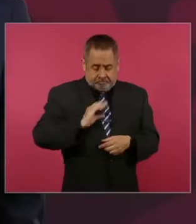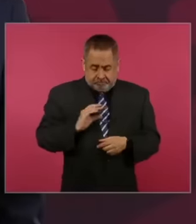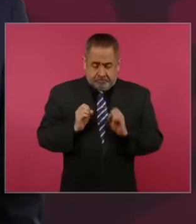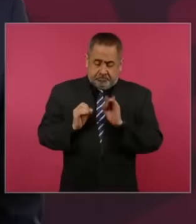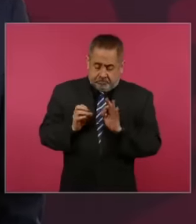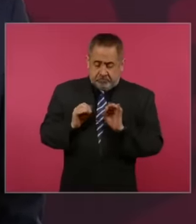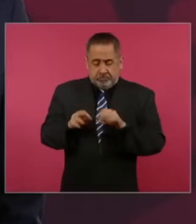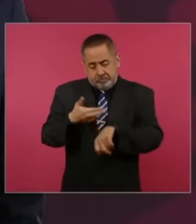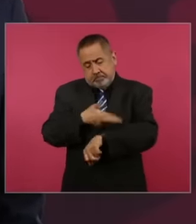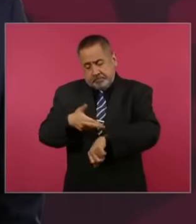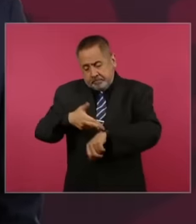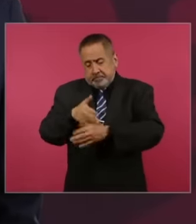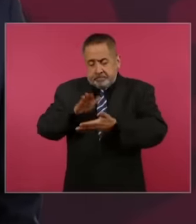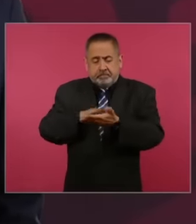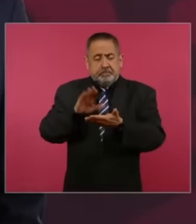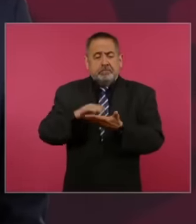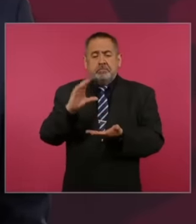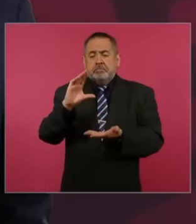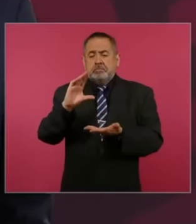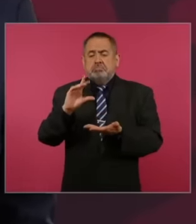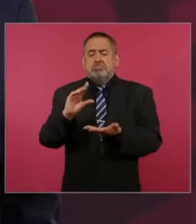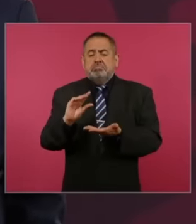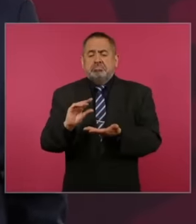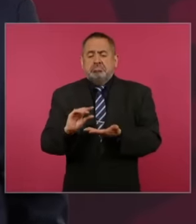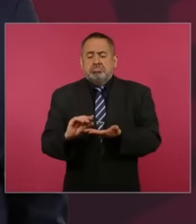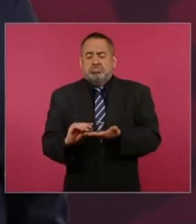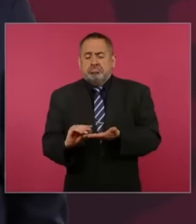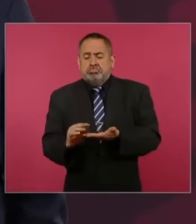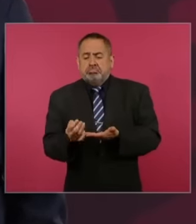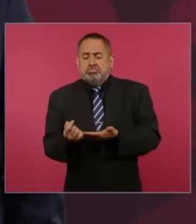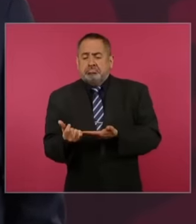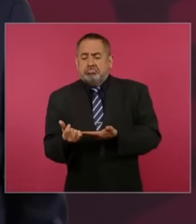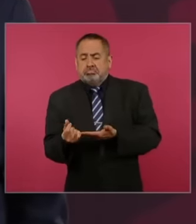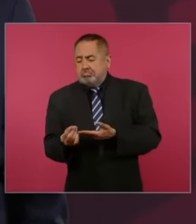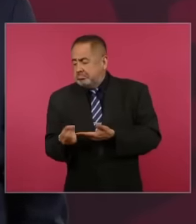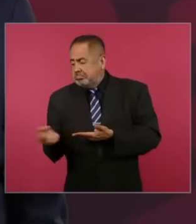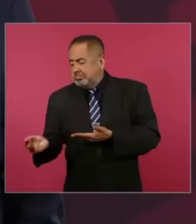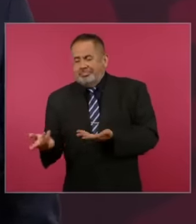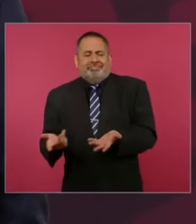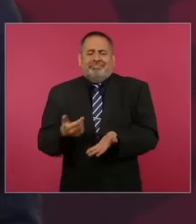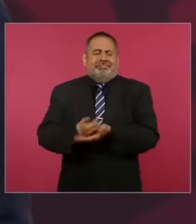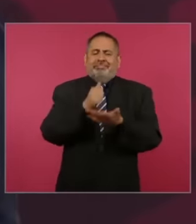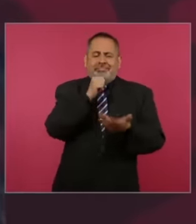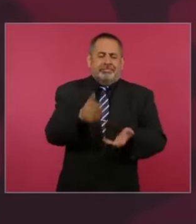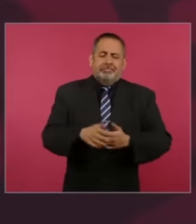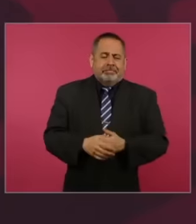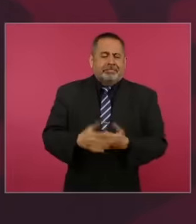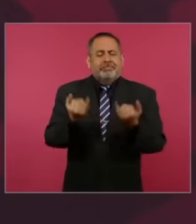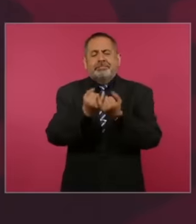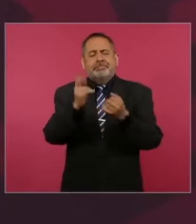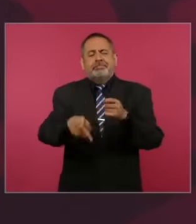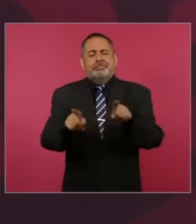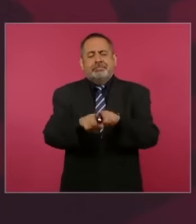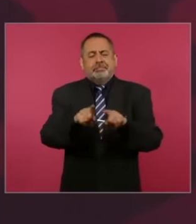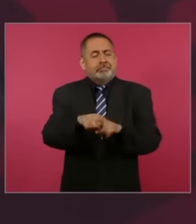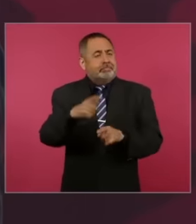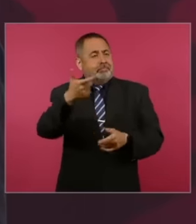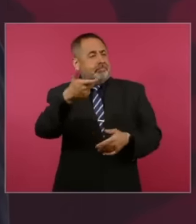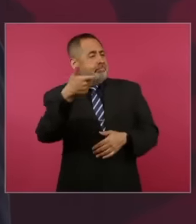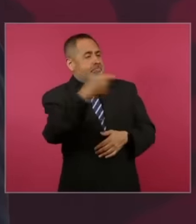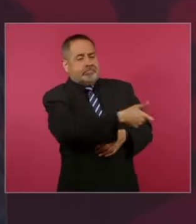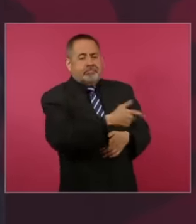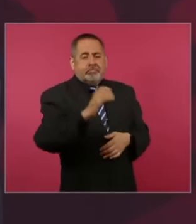burocráticos de las organizaciones de la llamada sociedad civil. Es como el dinero que le dan a Claudio X